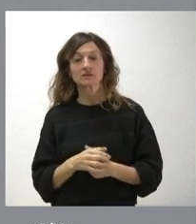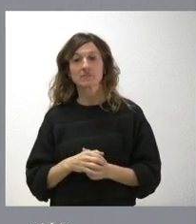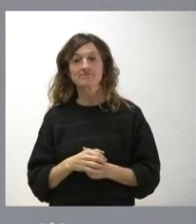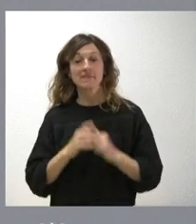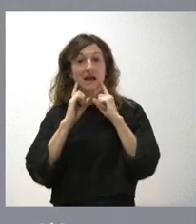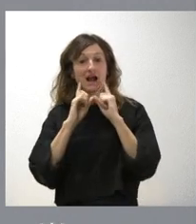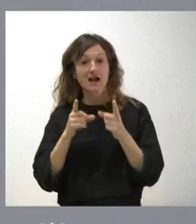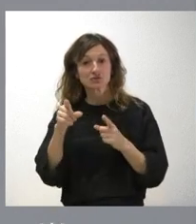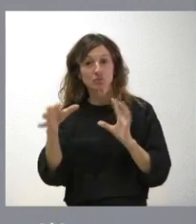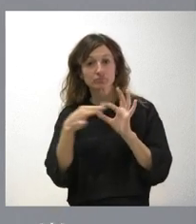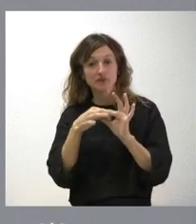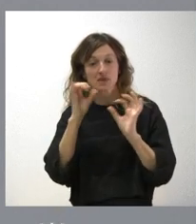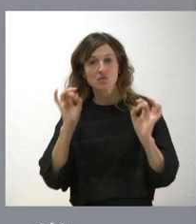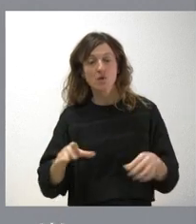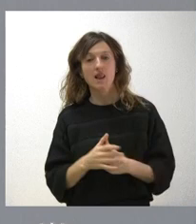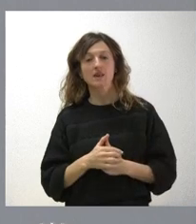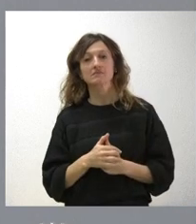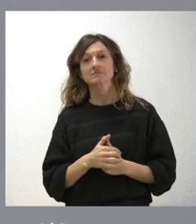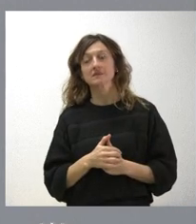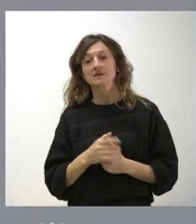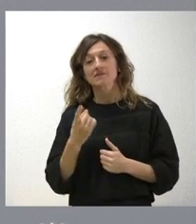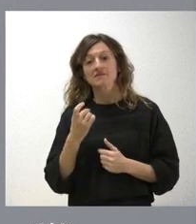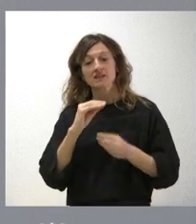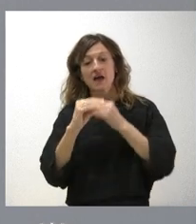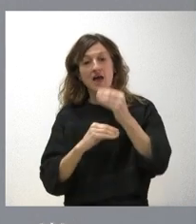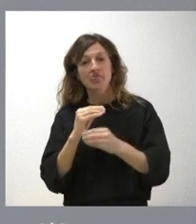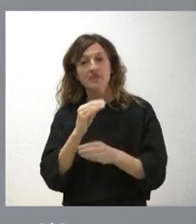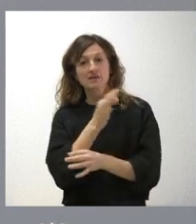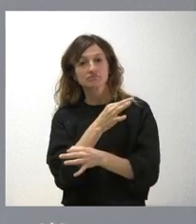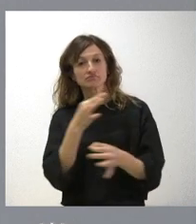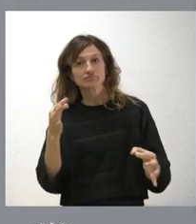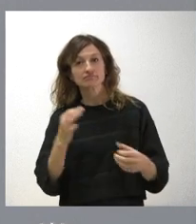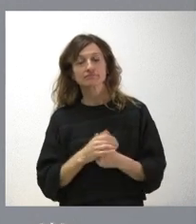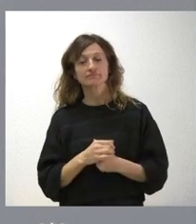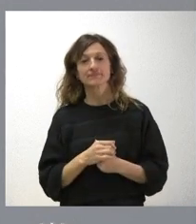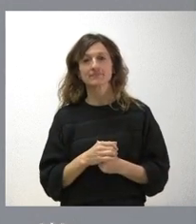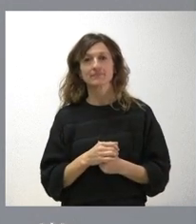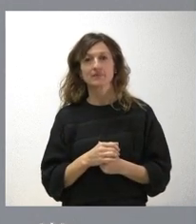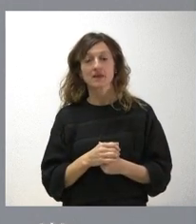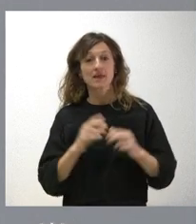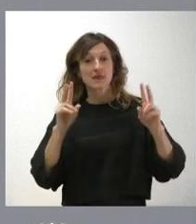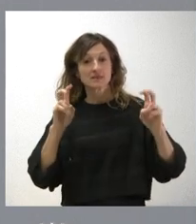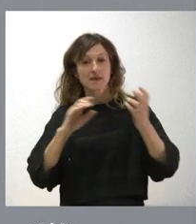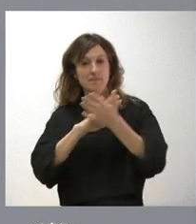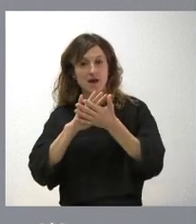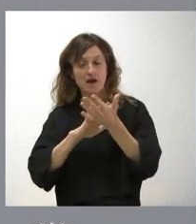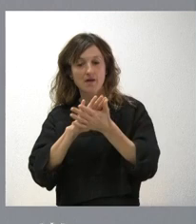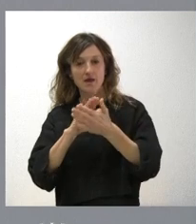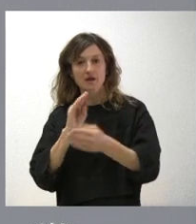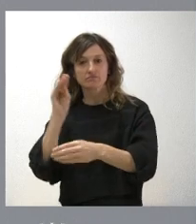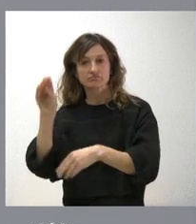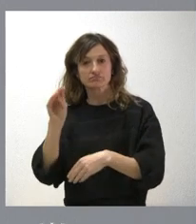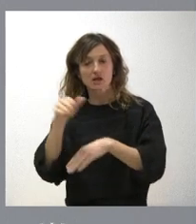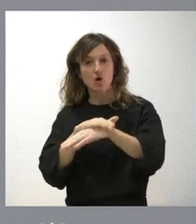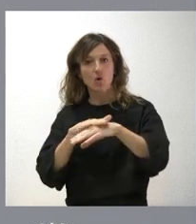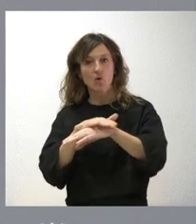caso de este asunto que tenemos la ocasión todavía de formularlo adecuadamente será de las cuestiones que plantearemos con toda seguridad al gobierno para